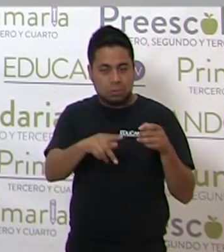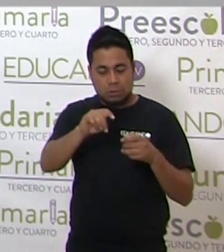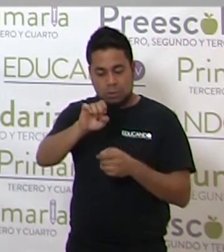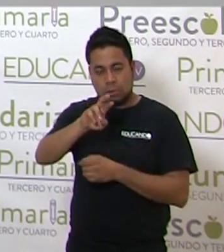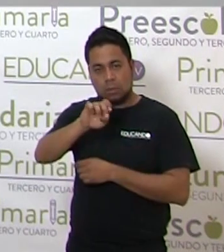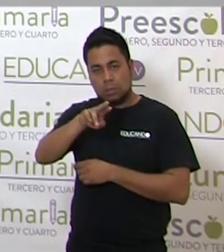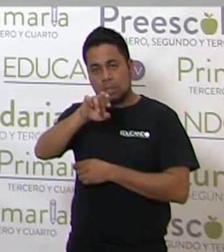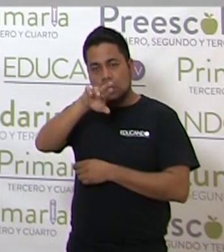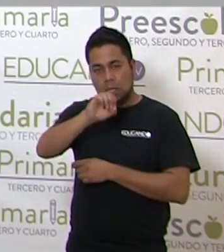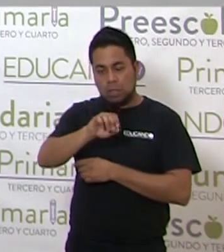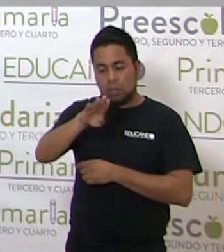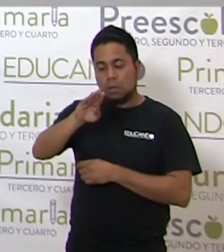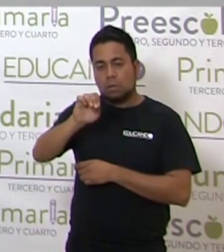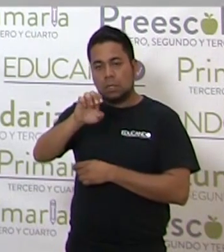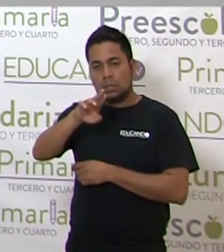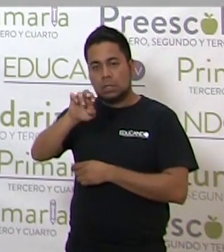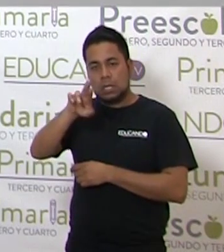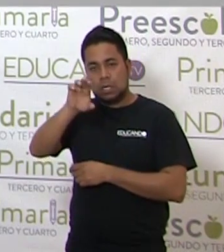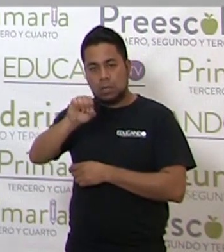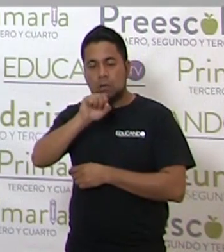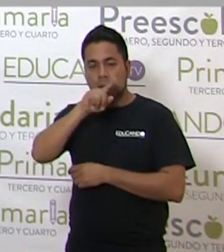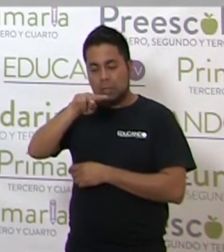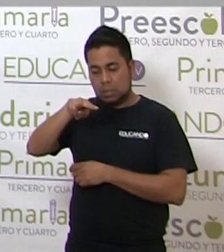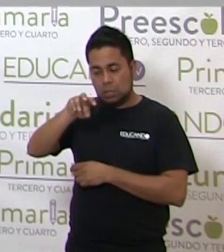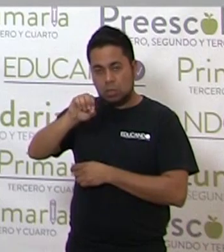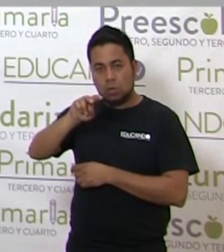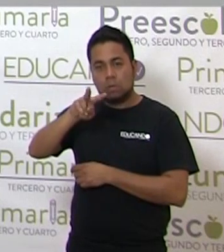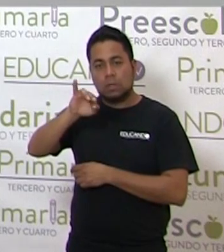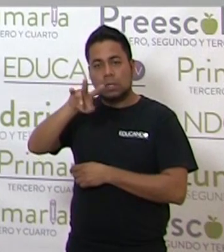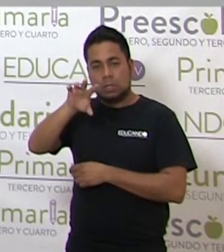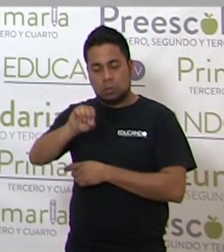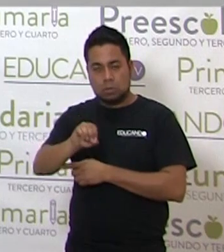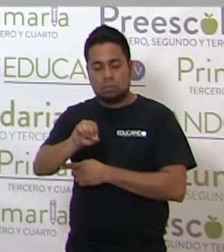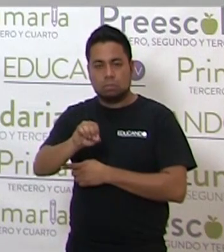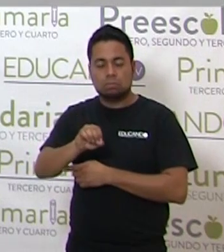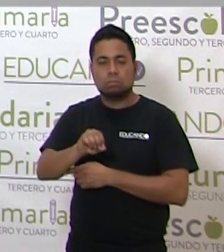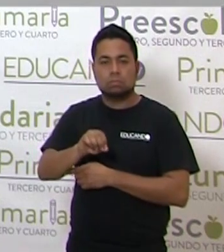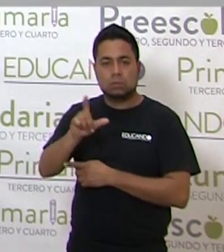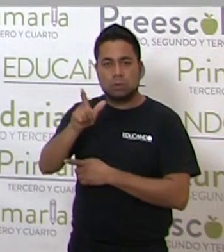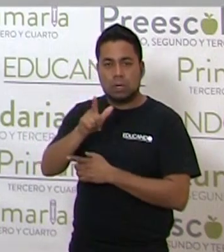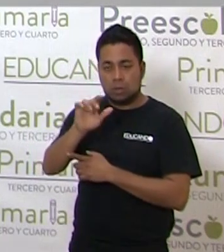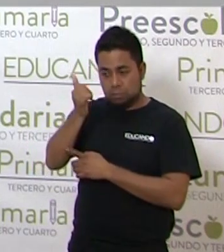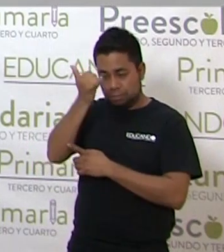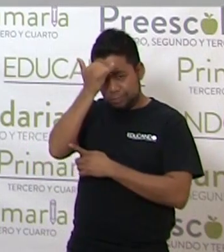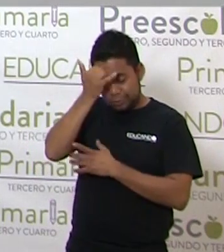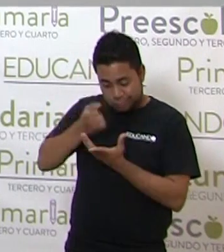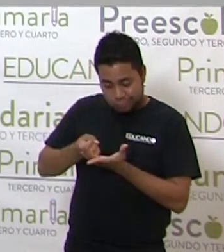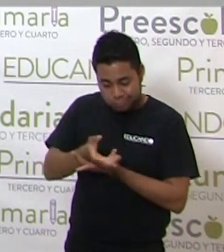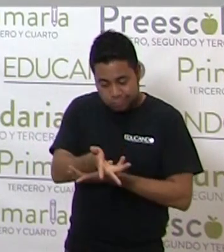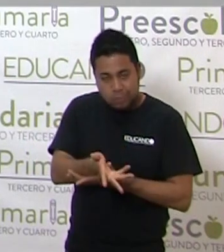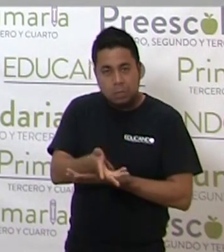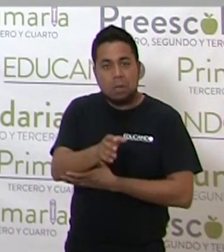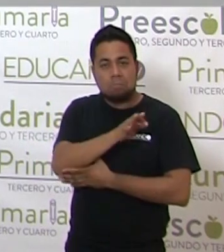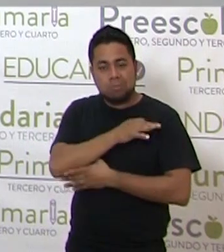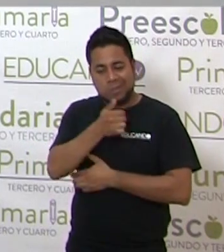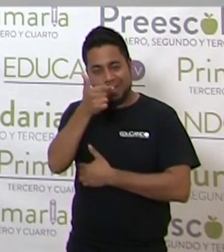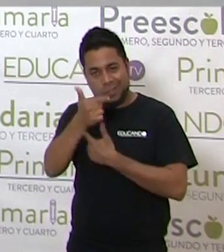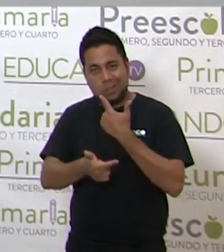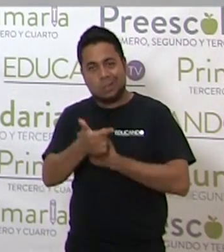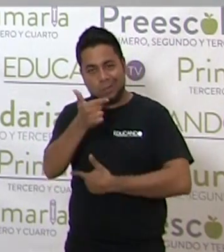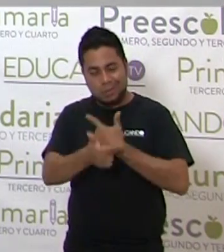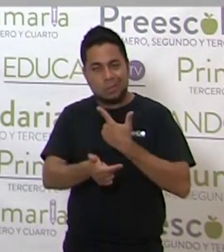ternero, becerro y novillo. A partir de que una vaca da a luz, es capaz de producir